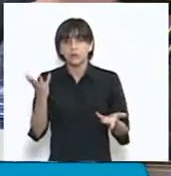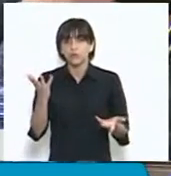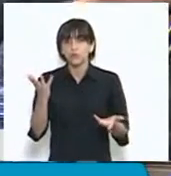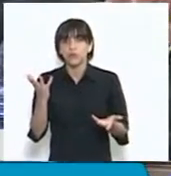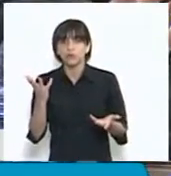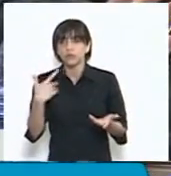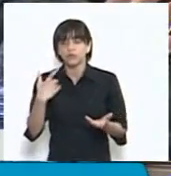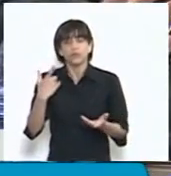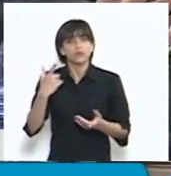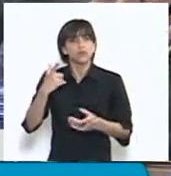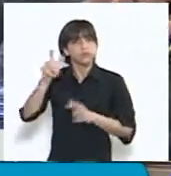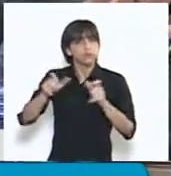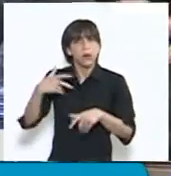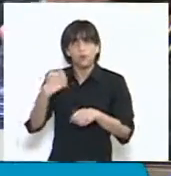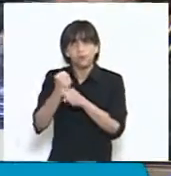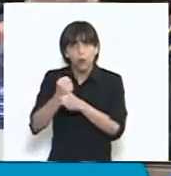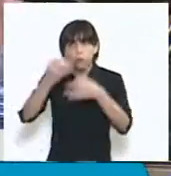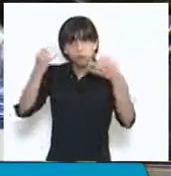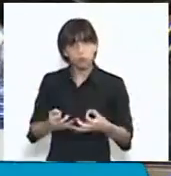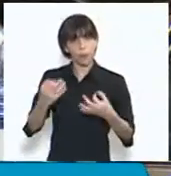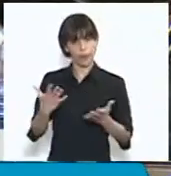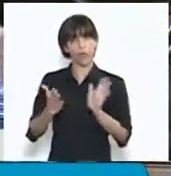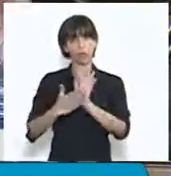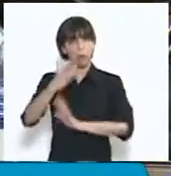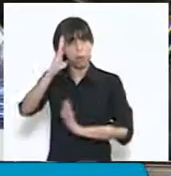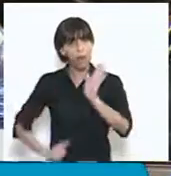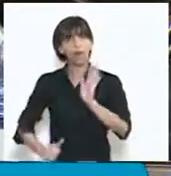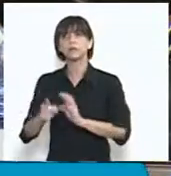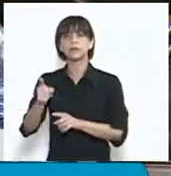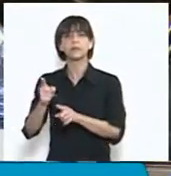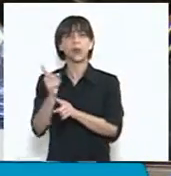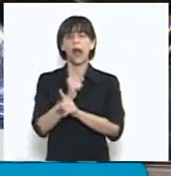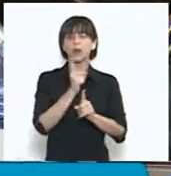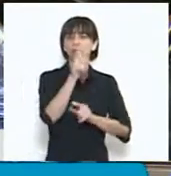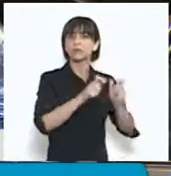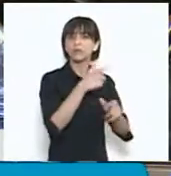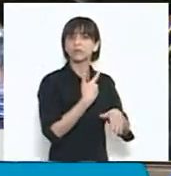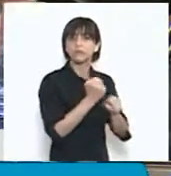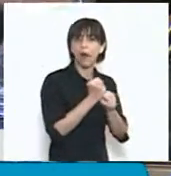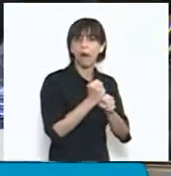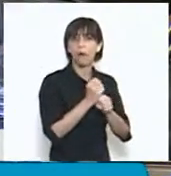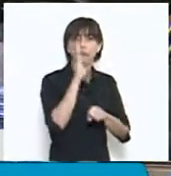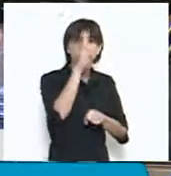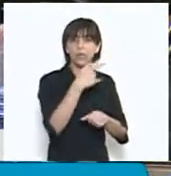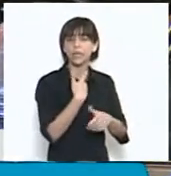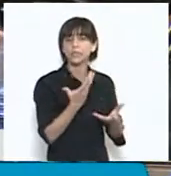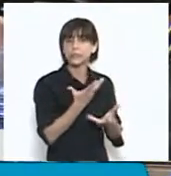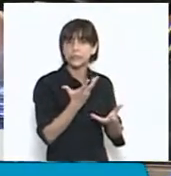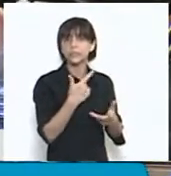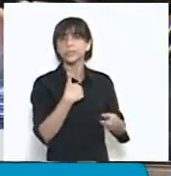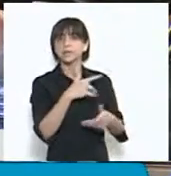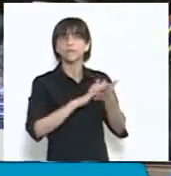economía formal, pero quedaban afuera los informales, con iguales